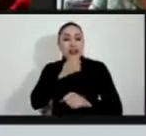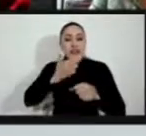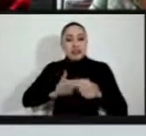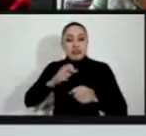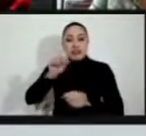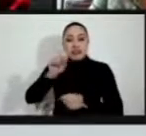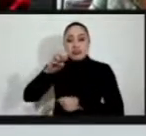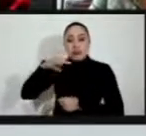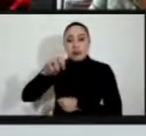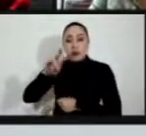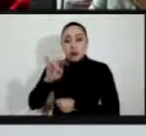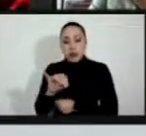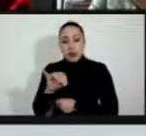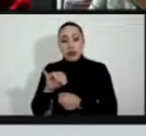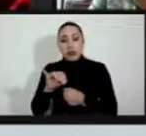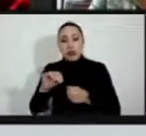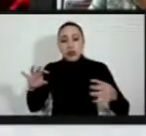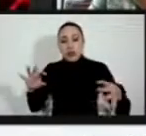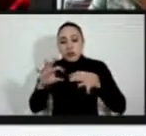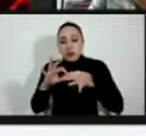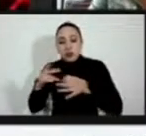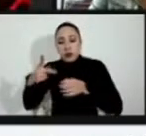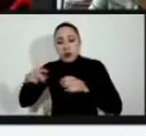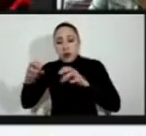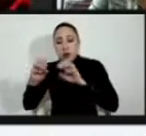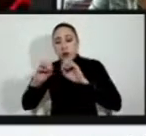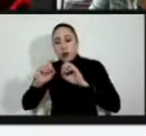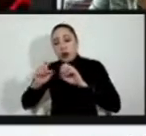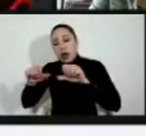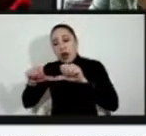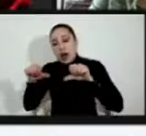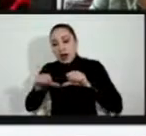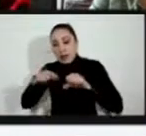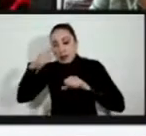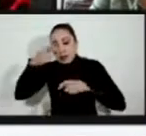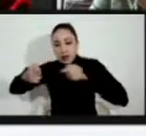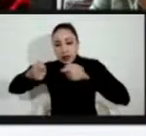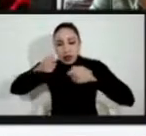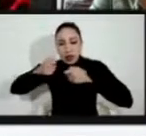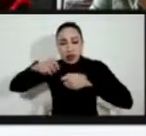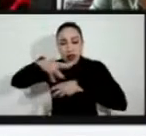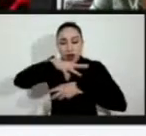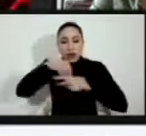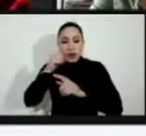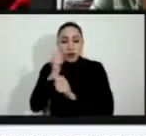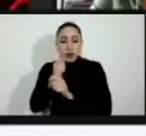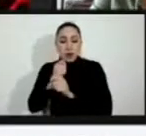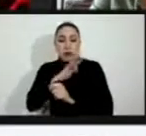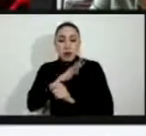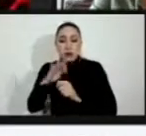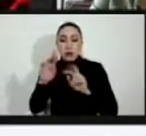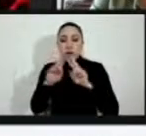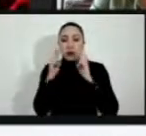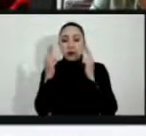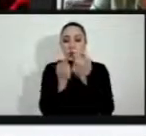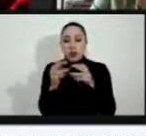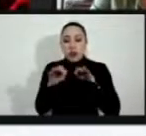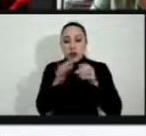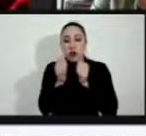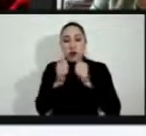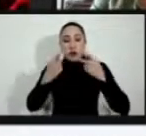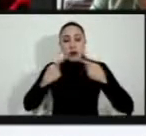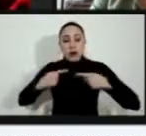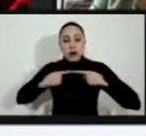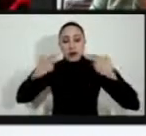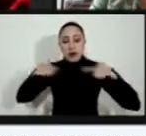por conducto del órgano regulador de transporte, realicen una mesa de trabajo con integrantes de la Comisión de Participación